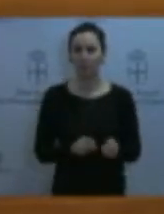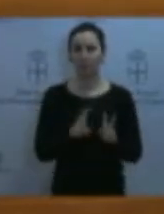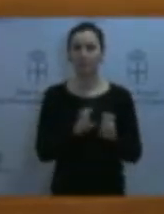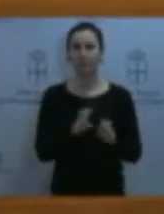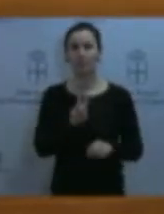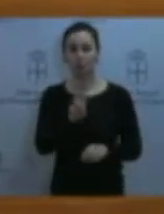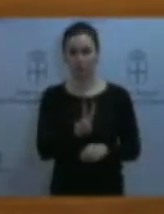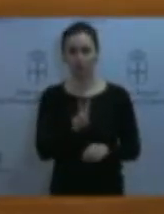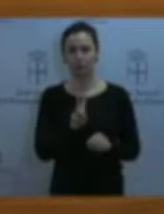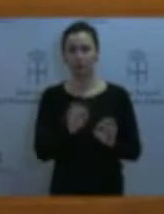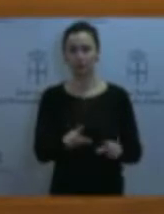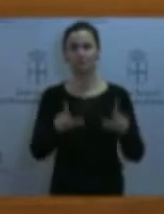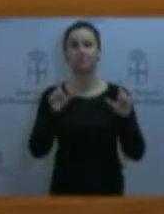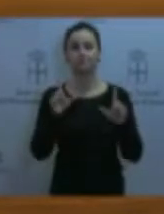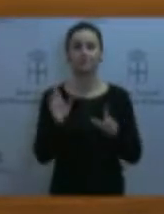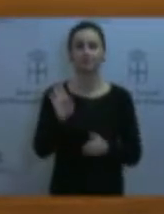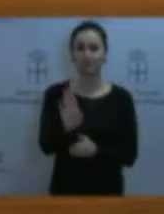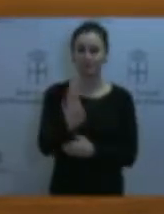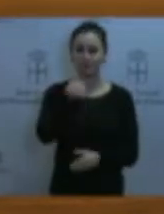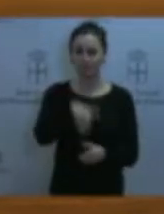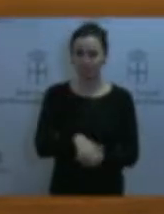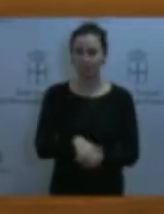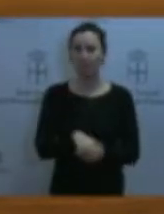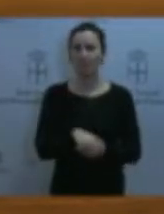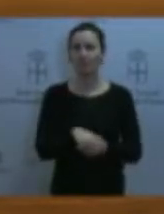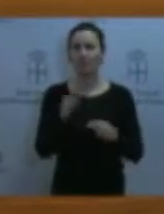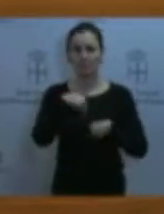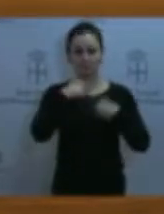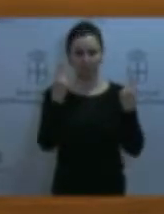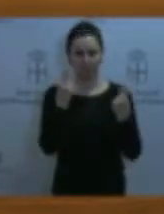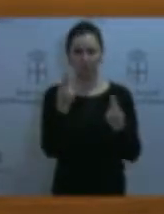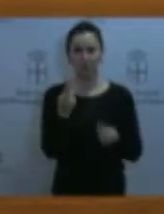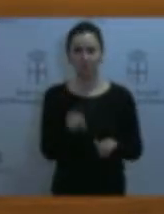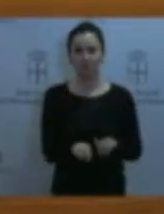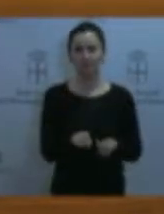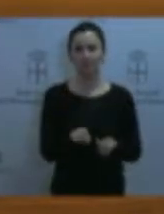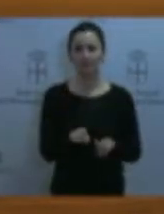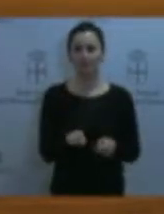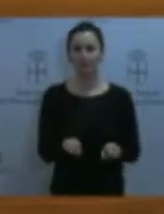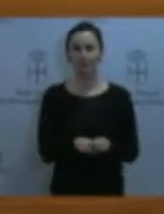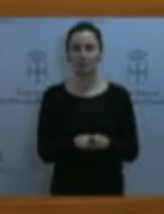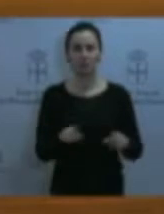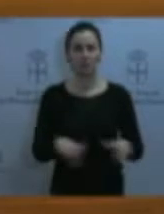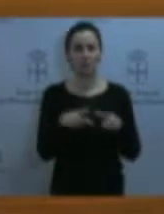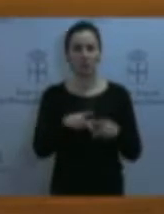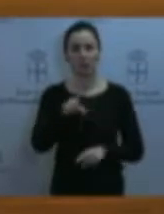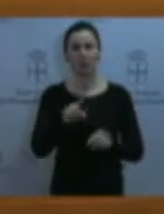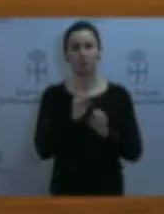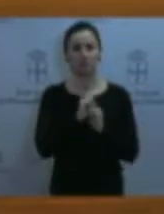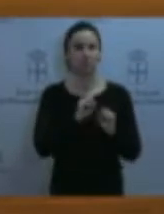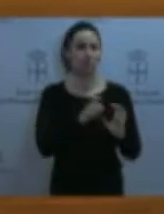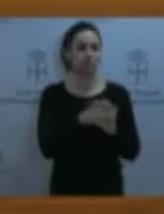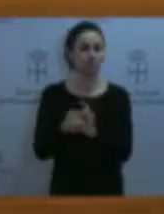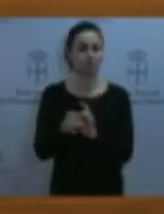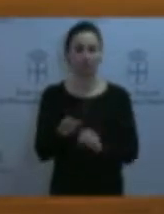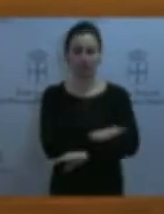en el sector público como en los sociales dependientes de la Administración. Son medidas para que se cumpla el